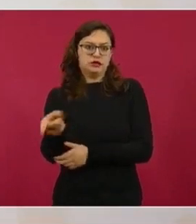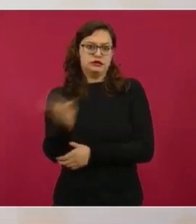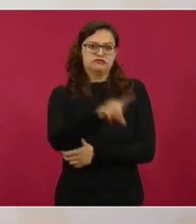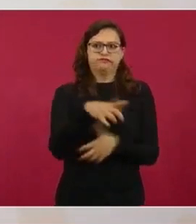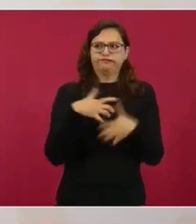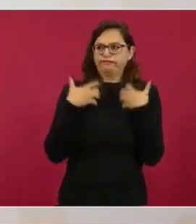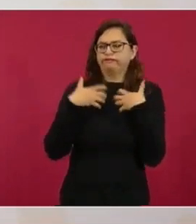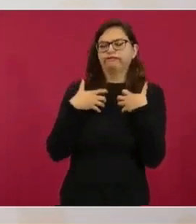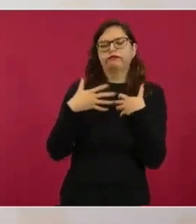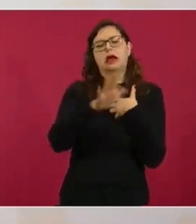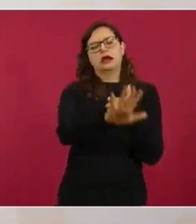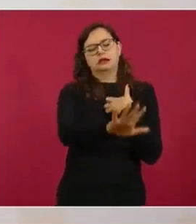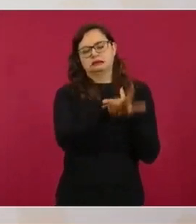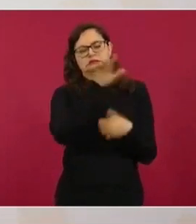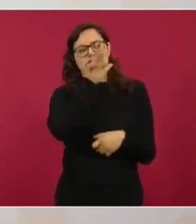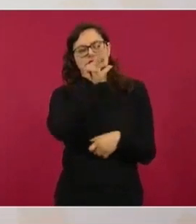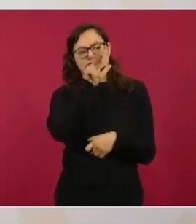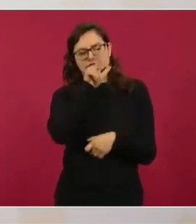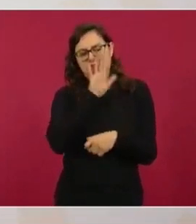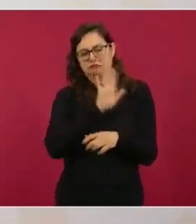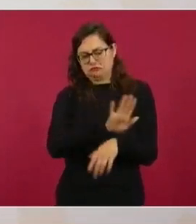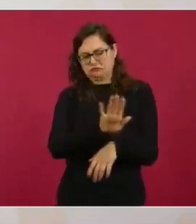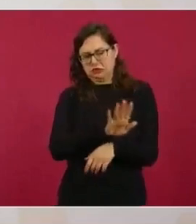Entonces, como premio de consolación,